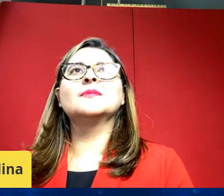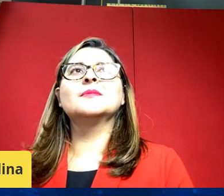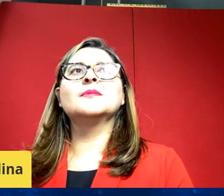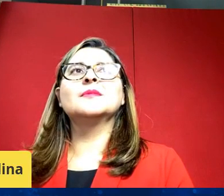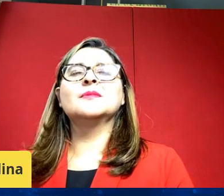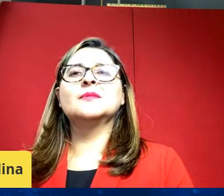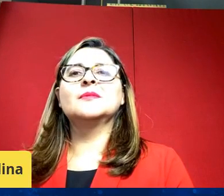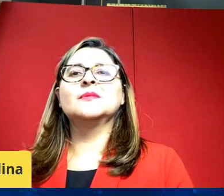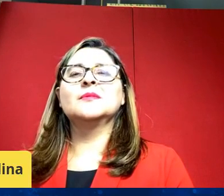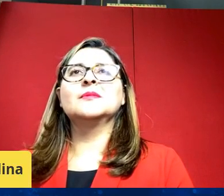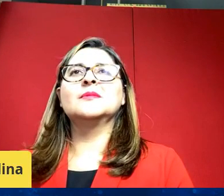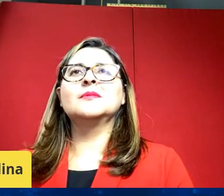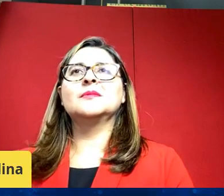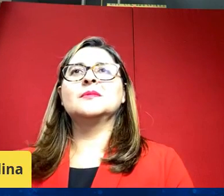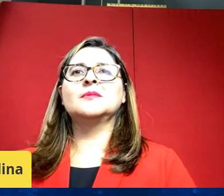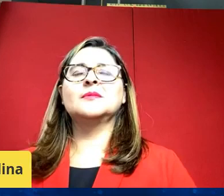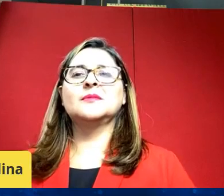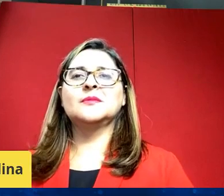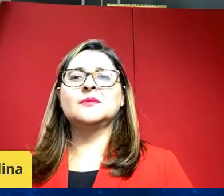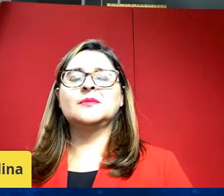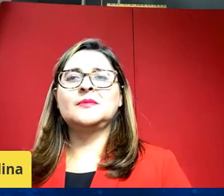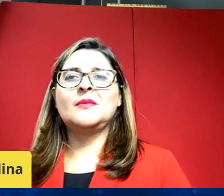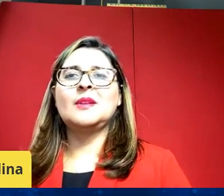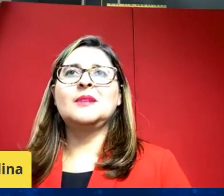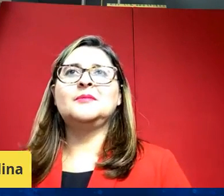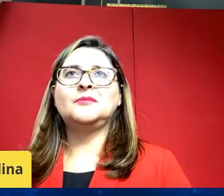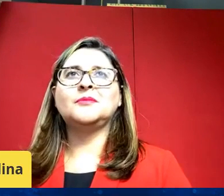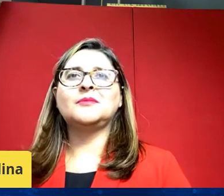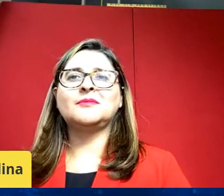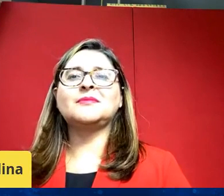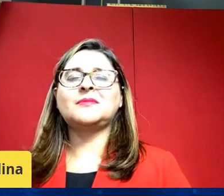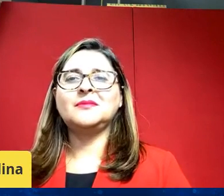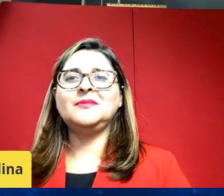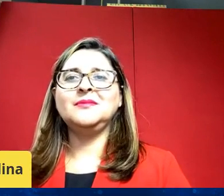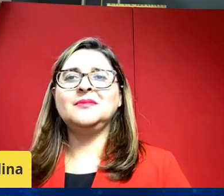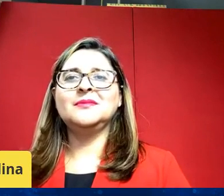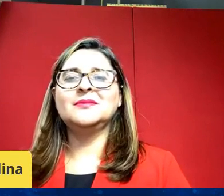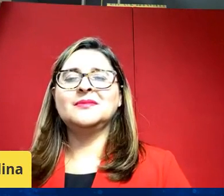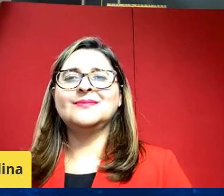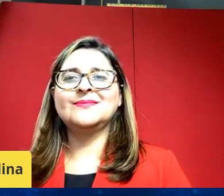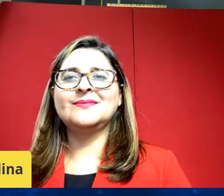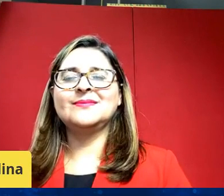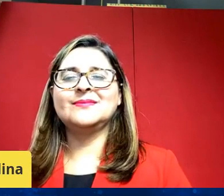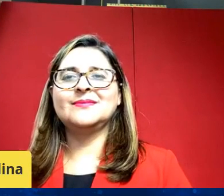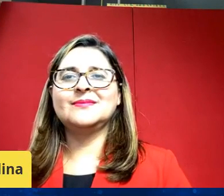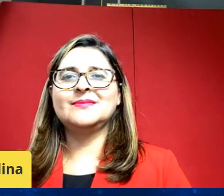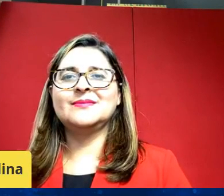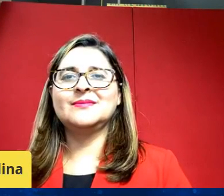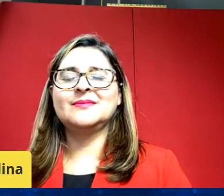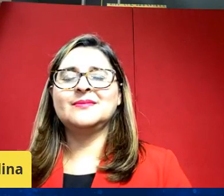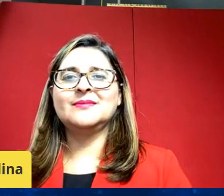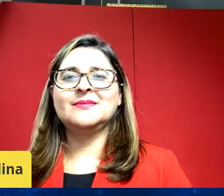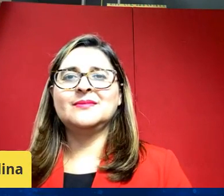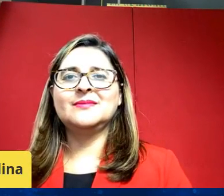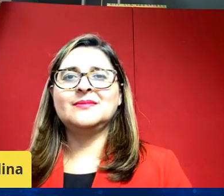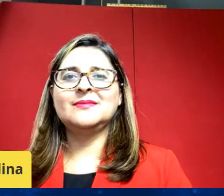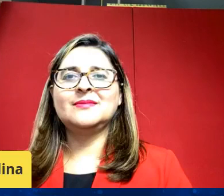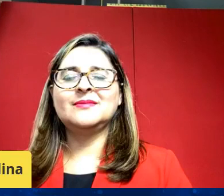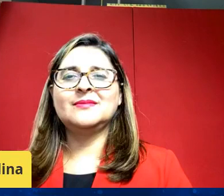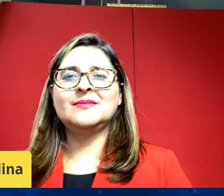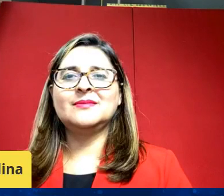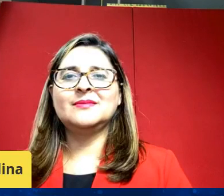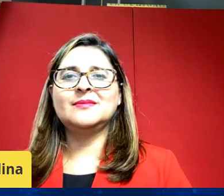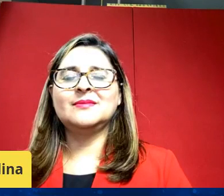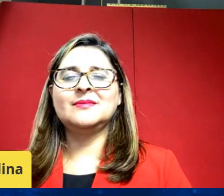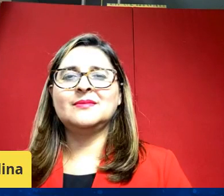condiciones que permiten entonces como nichos para la vida. Entonces, esas son como cosas a futuro que vemos que